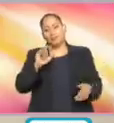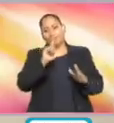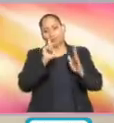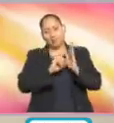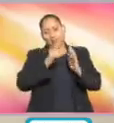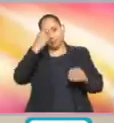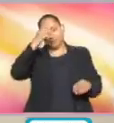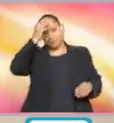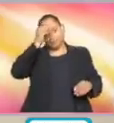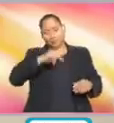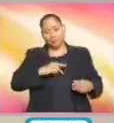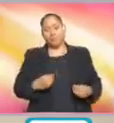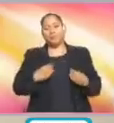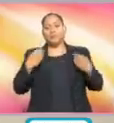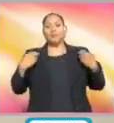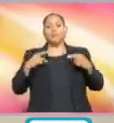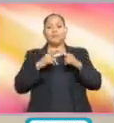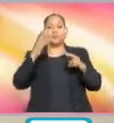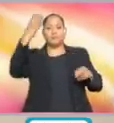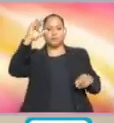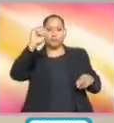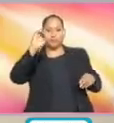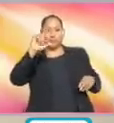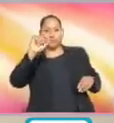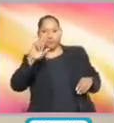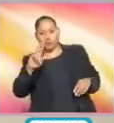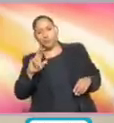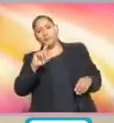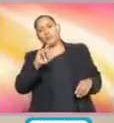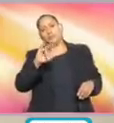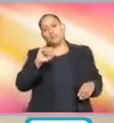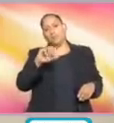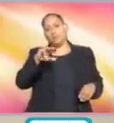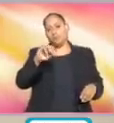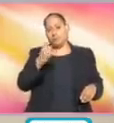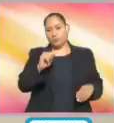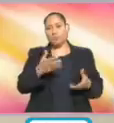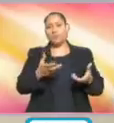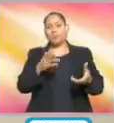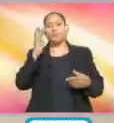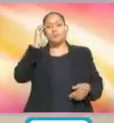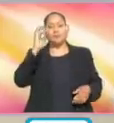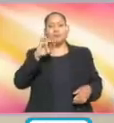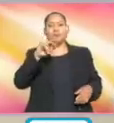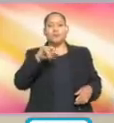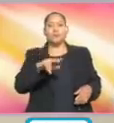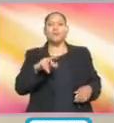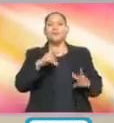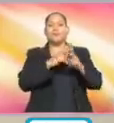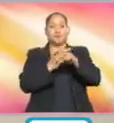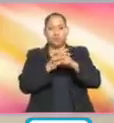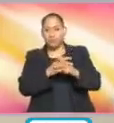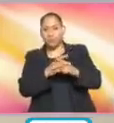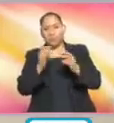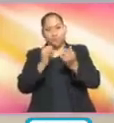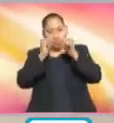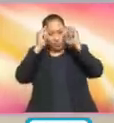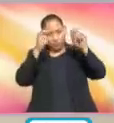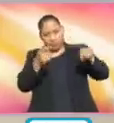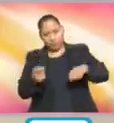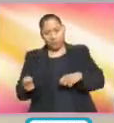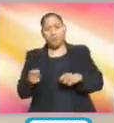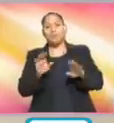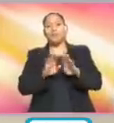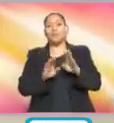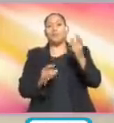lecciones de la vida, el maestro Solar y esta vieja calle de Luis Moya en el barrio de San Juan, tierra de luchadores y de toreros.